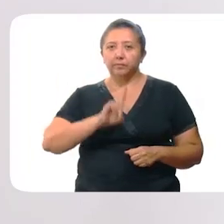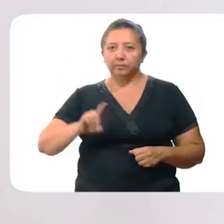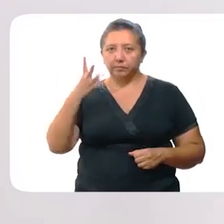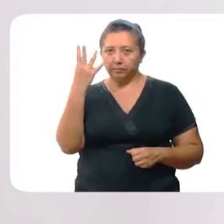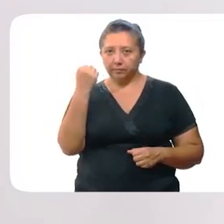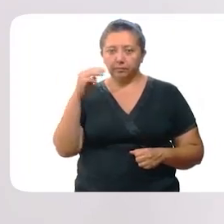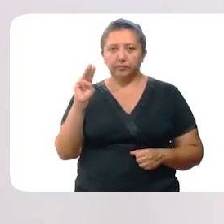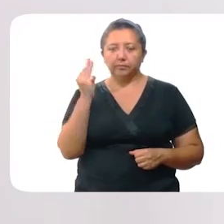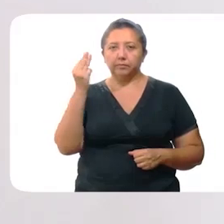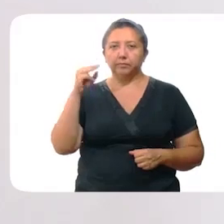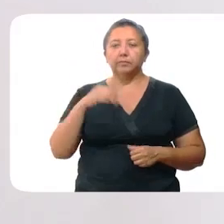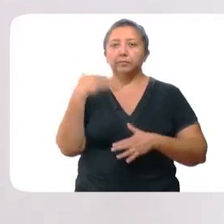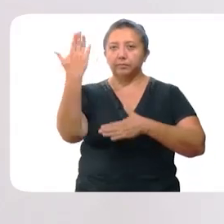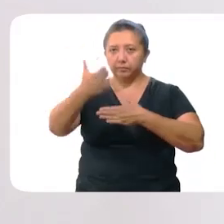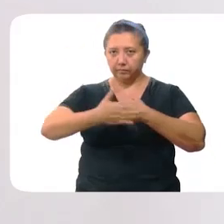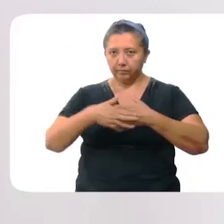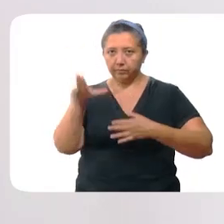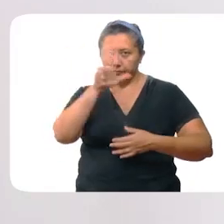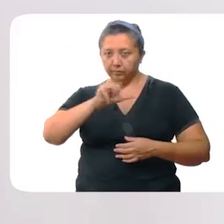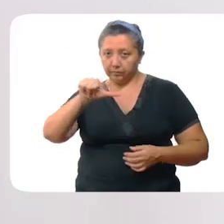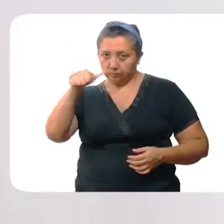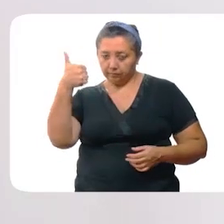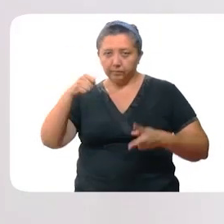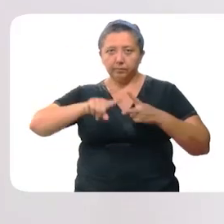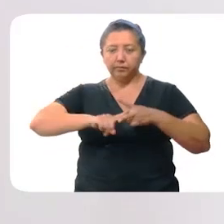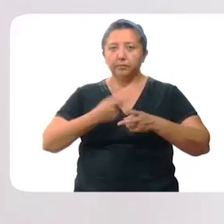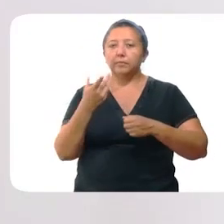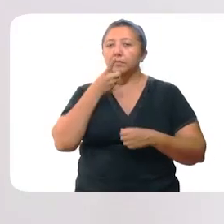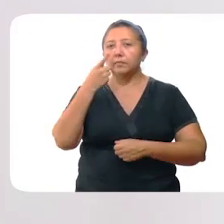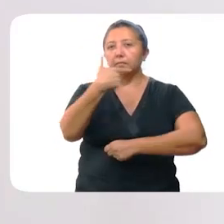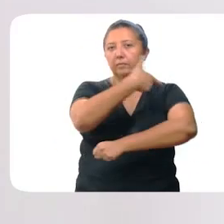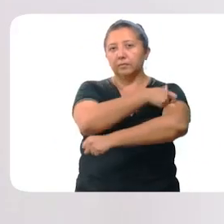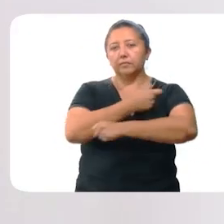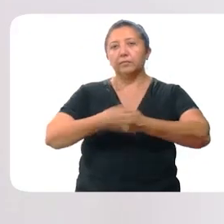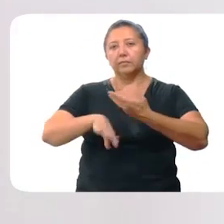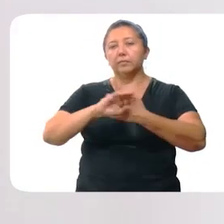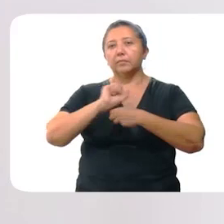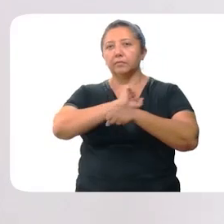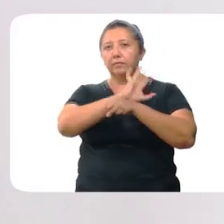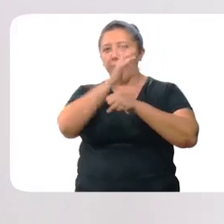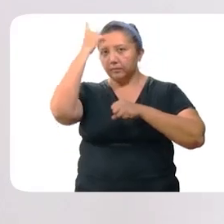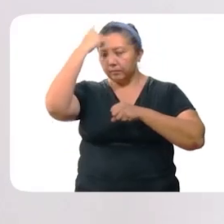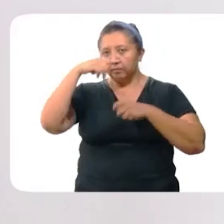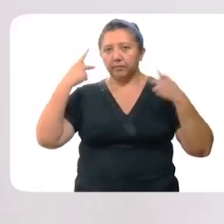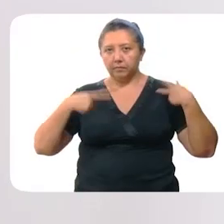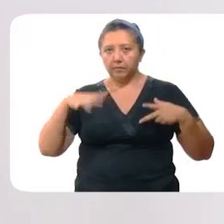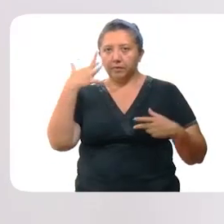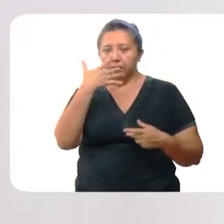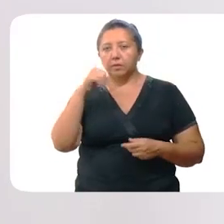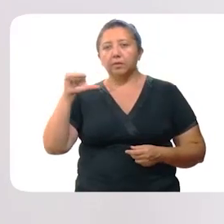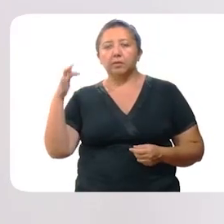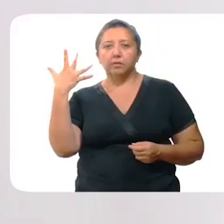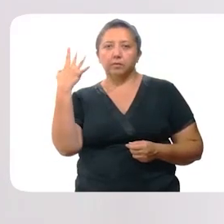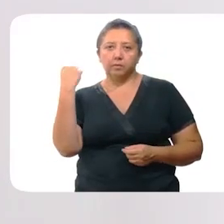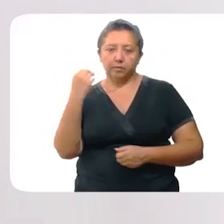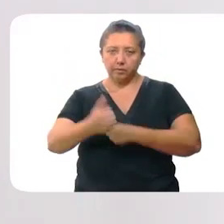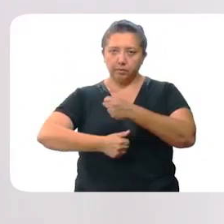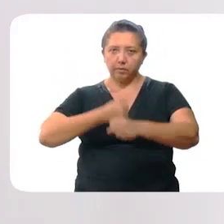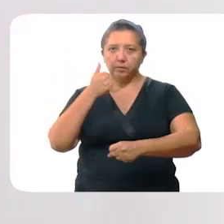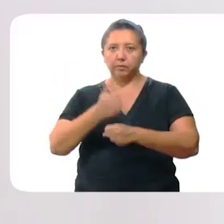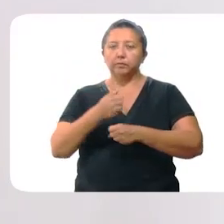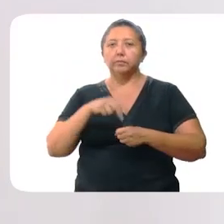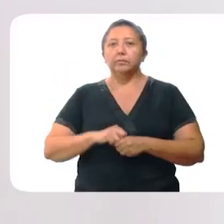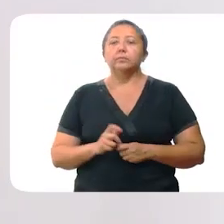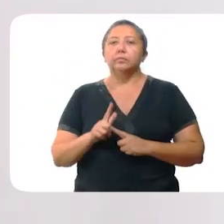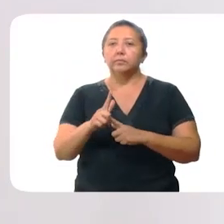domingo 9 de mayo. El próximo martes 11 de mayo iniciará la aplicación de las vacunas contra el coronavirus para personas de 50 a 59 años de edad